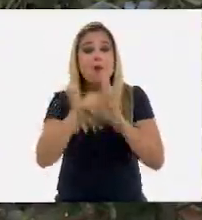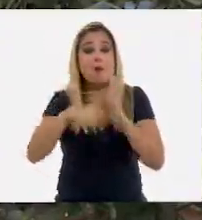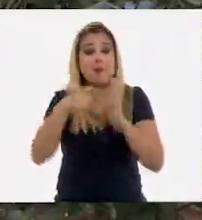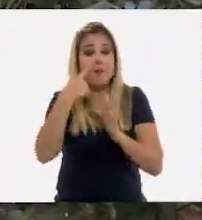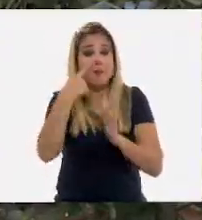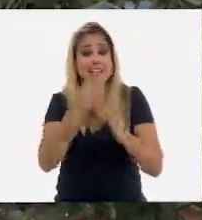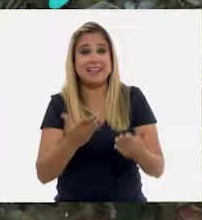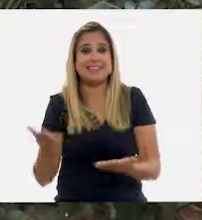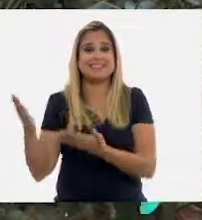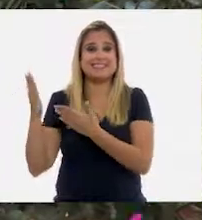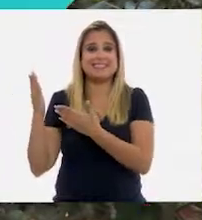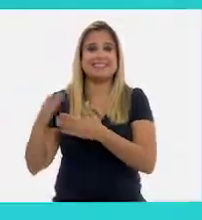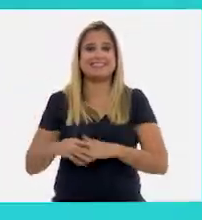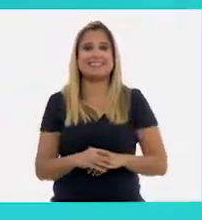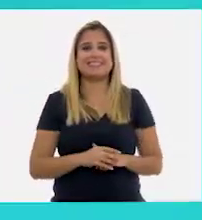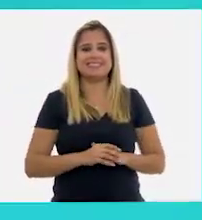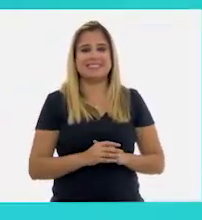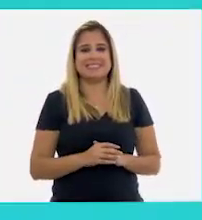video!